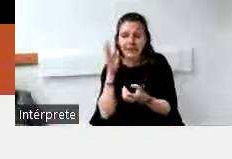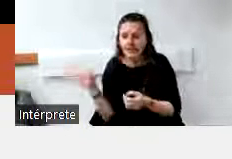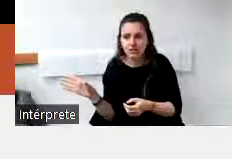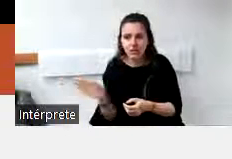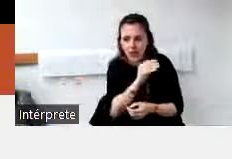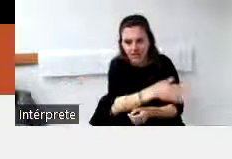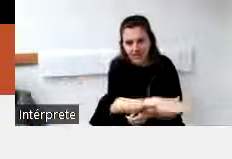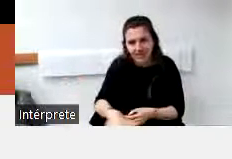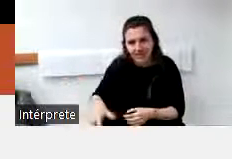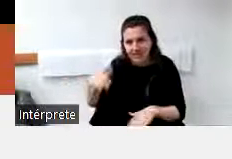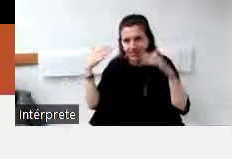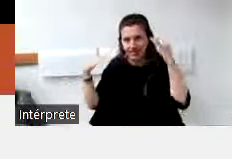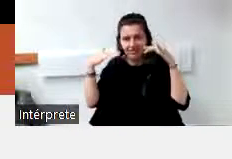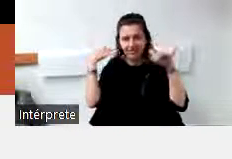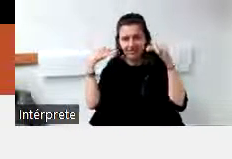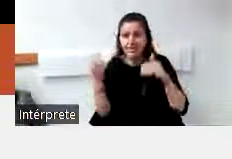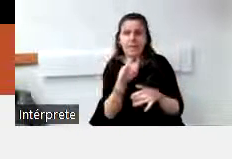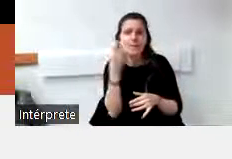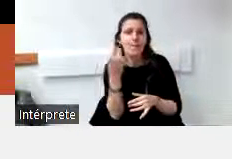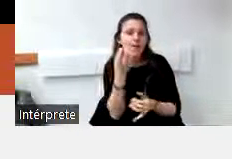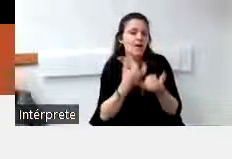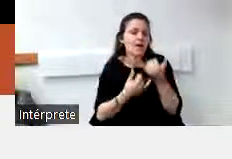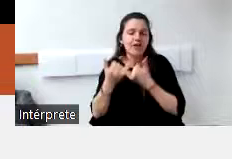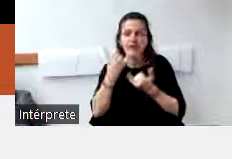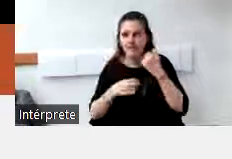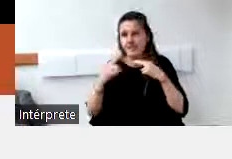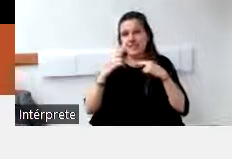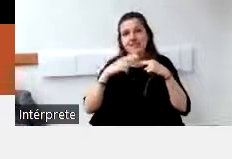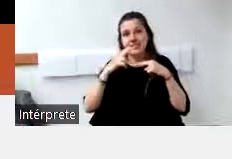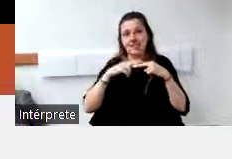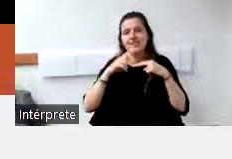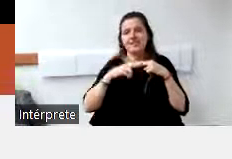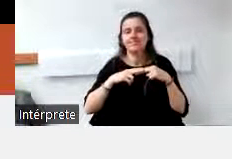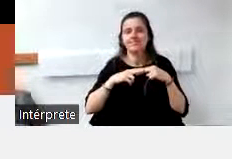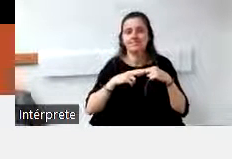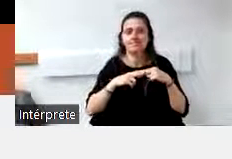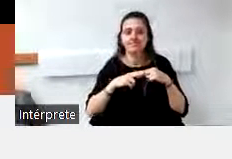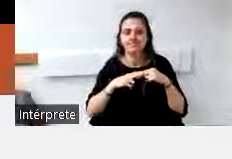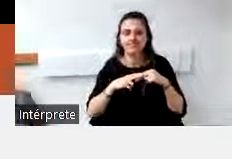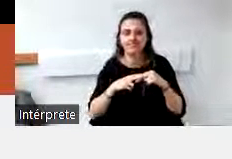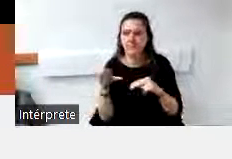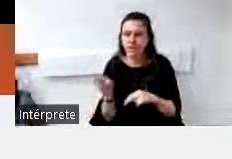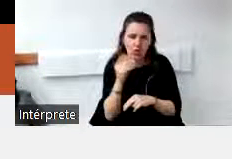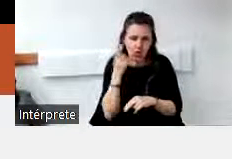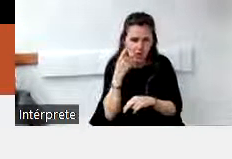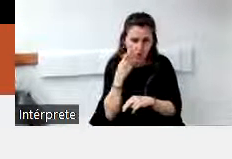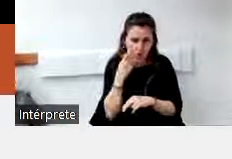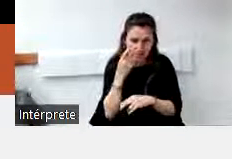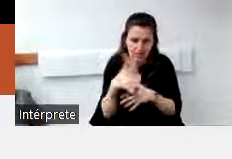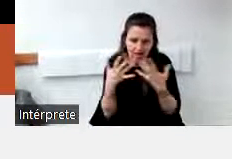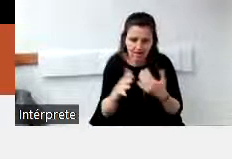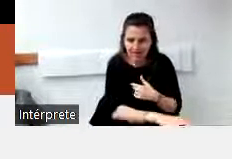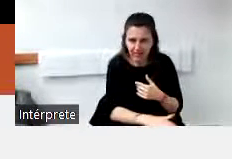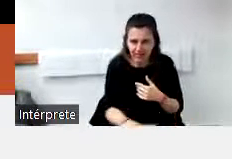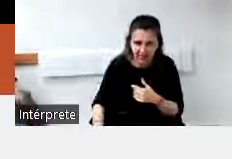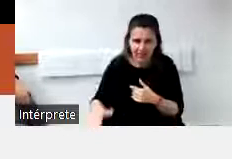lo que ya sabemos, porque acá todos tenemos hijos, sobrinos, amigos, todos tienen el celular, el smartphone,